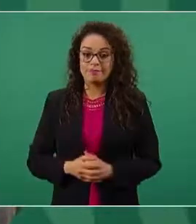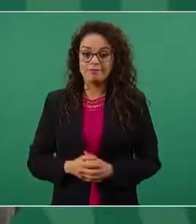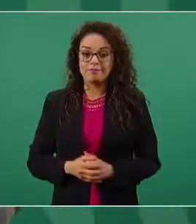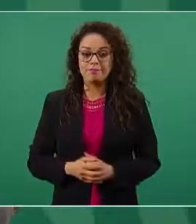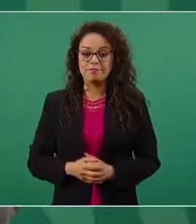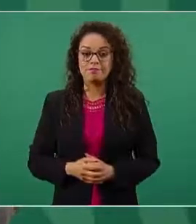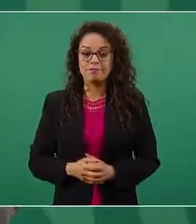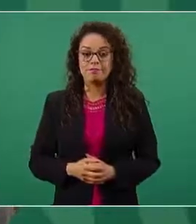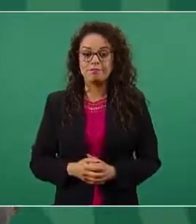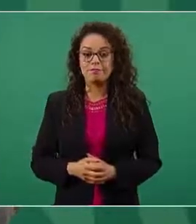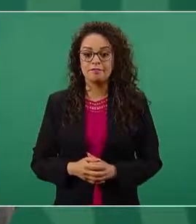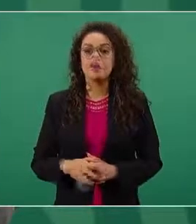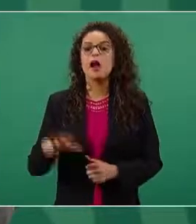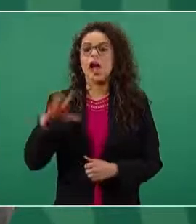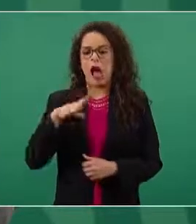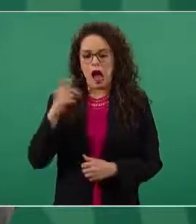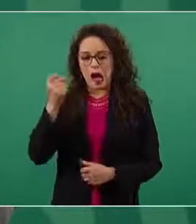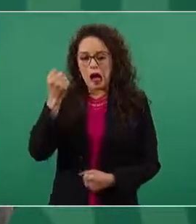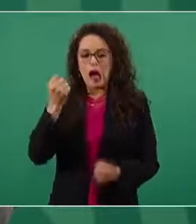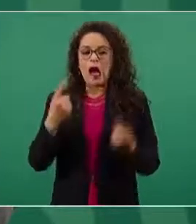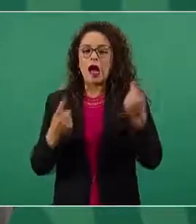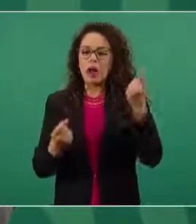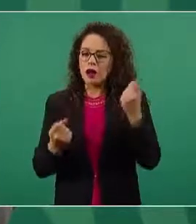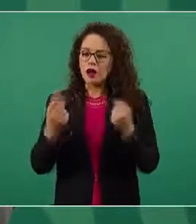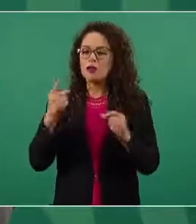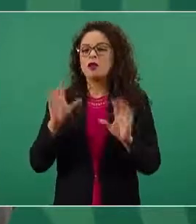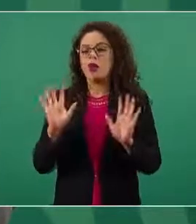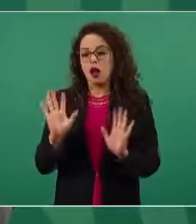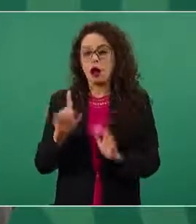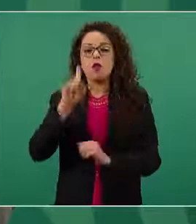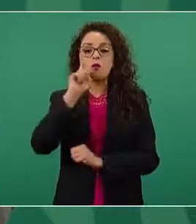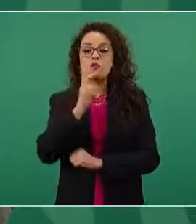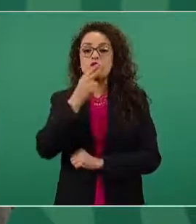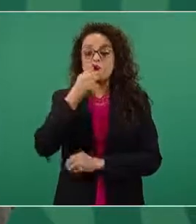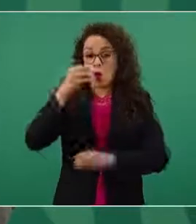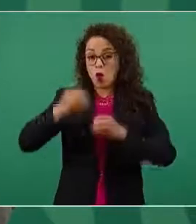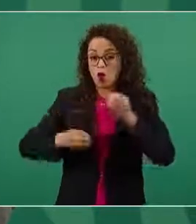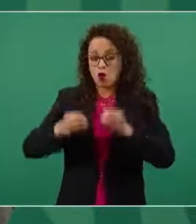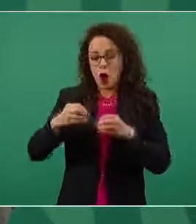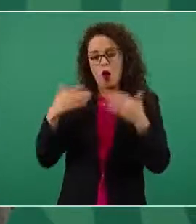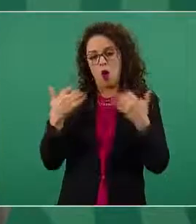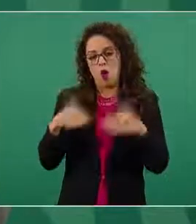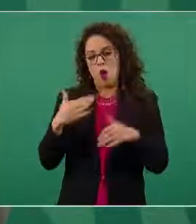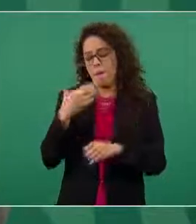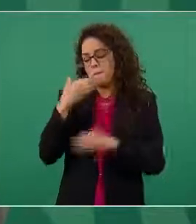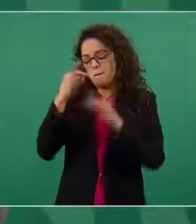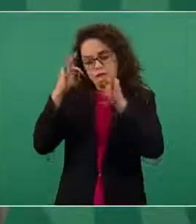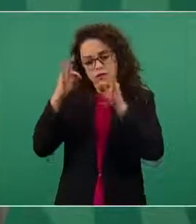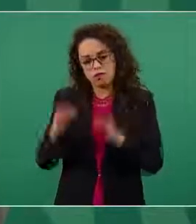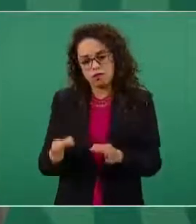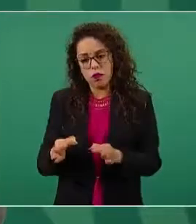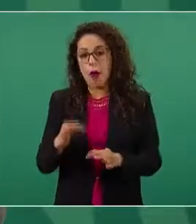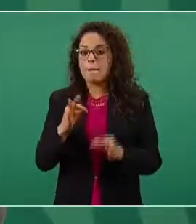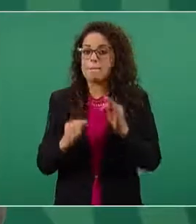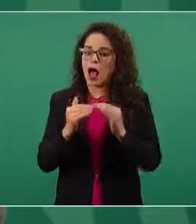con honrosas excepciones. Hay jueces muy buenos, mujeres y hombres, y magistrados, y ministros